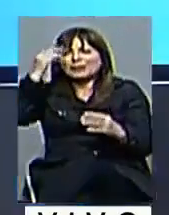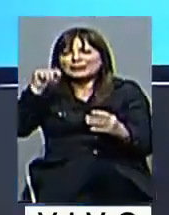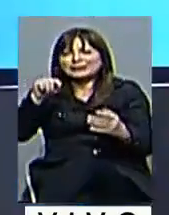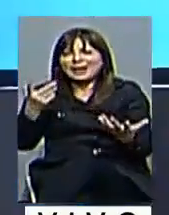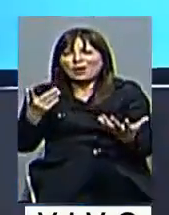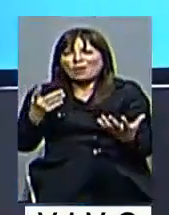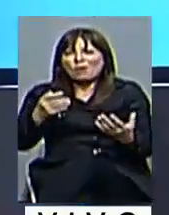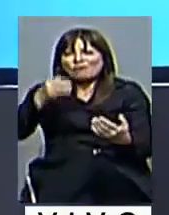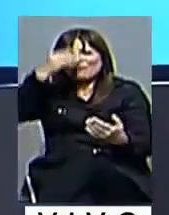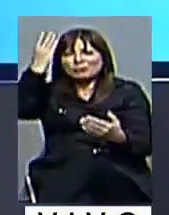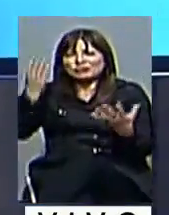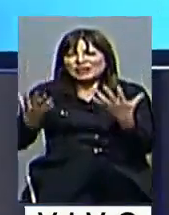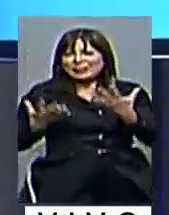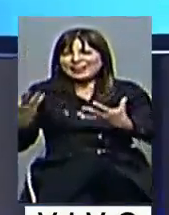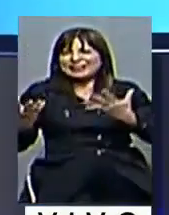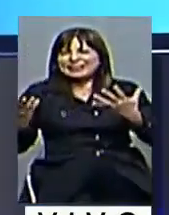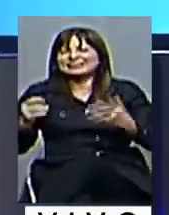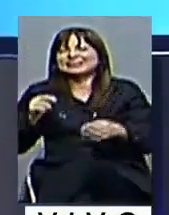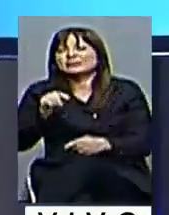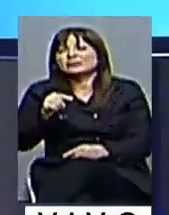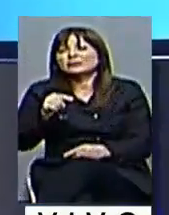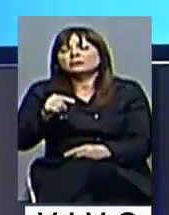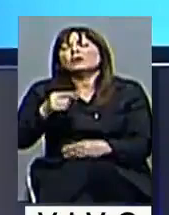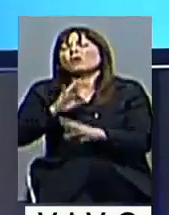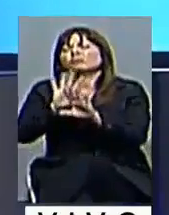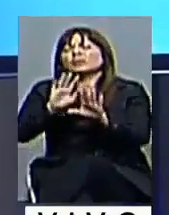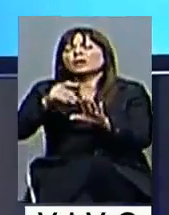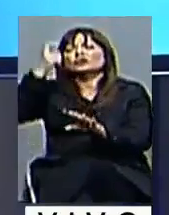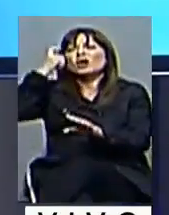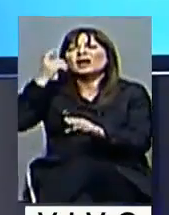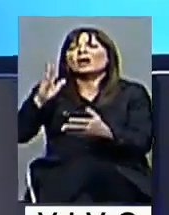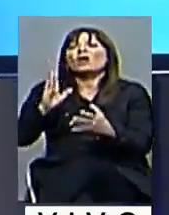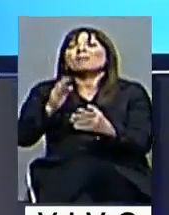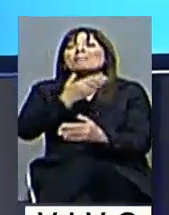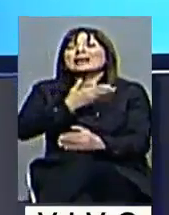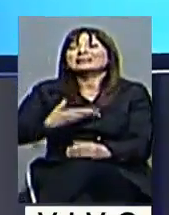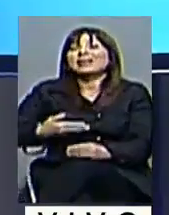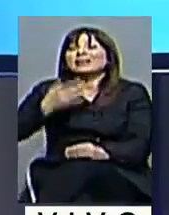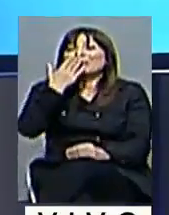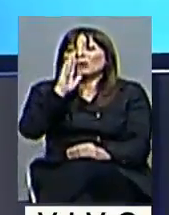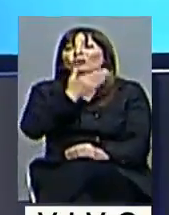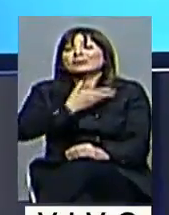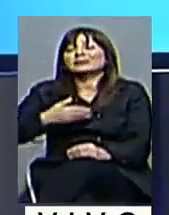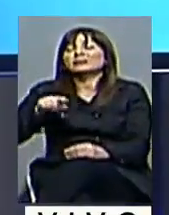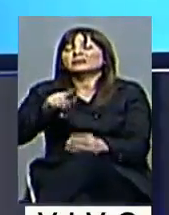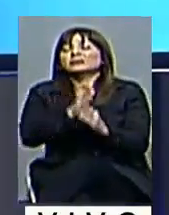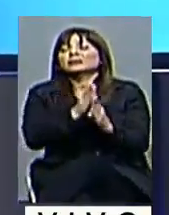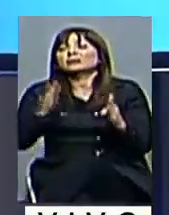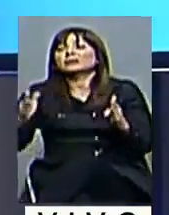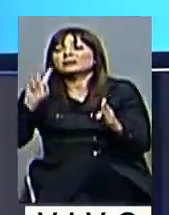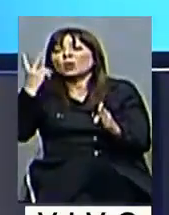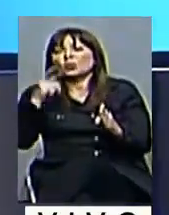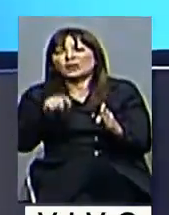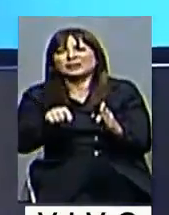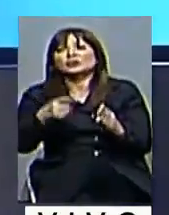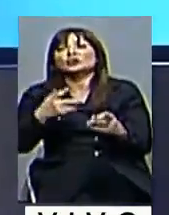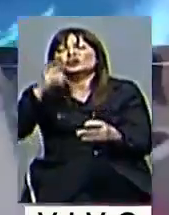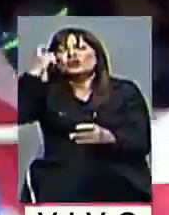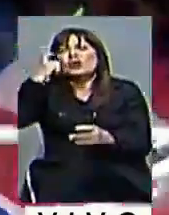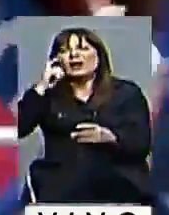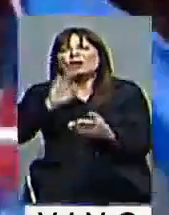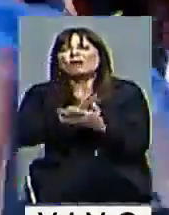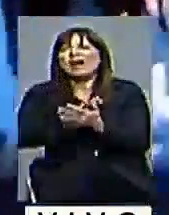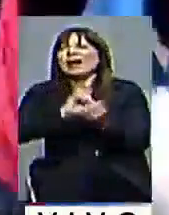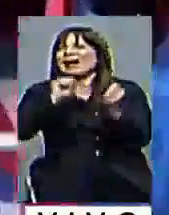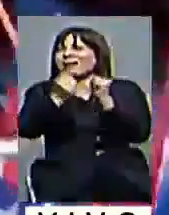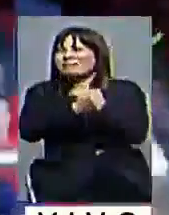Claro. No, yo creo que el presidente va a ser un mejor presidente en esta segunda etapa. Creo que va a revertir el dicho de que segundas